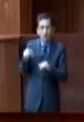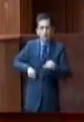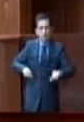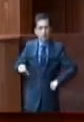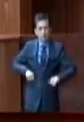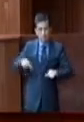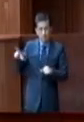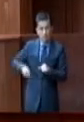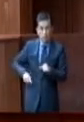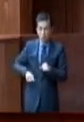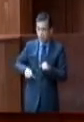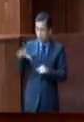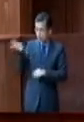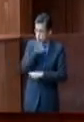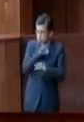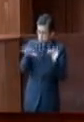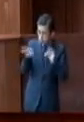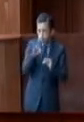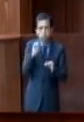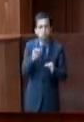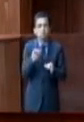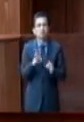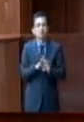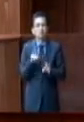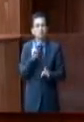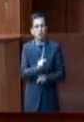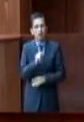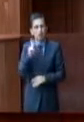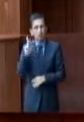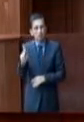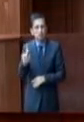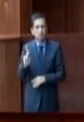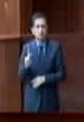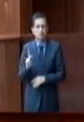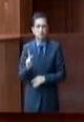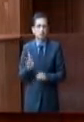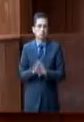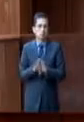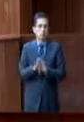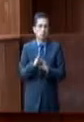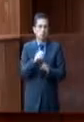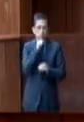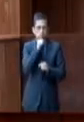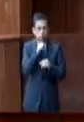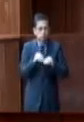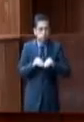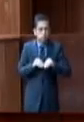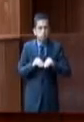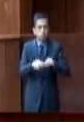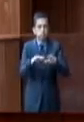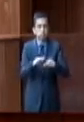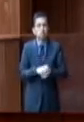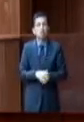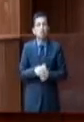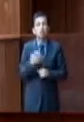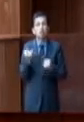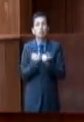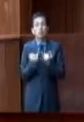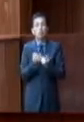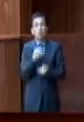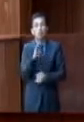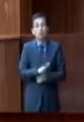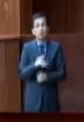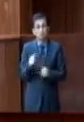y esto asemeja su digamos la publicación del comunicado la asemeja